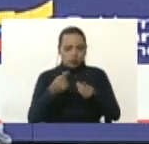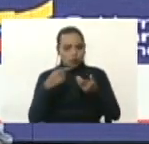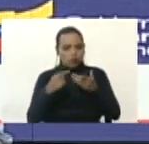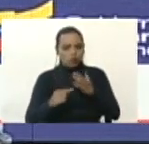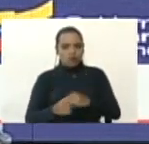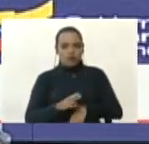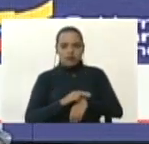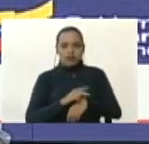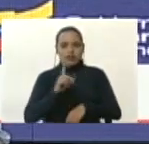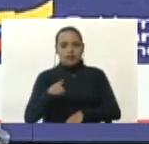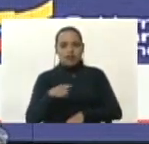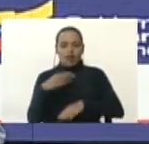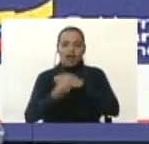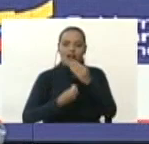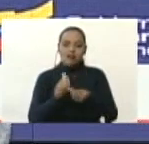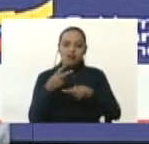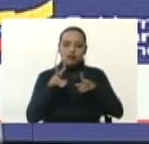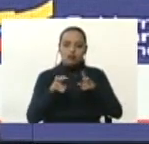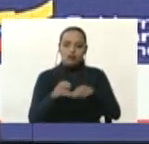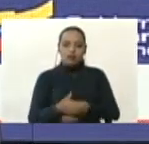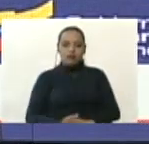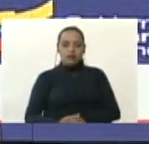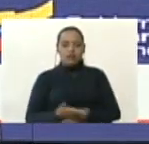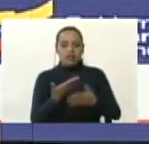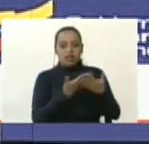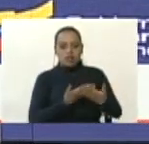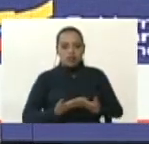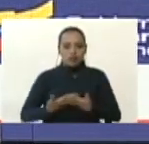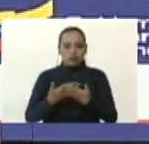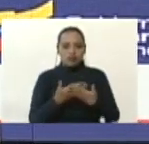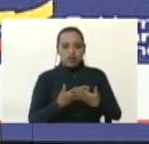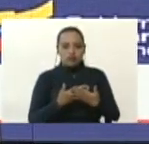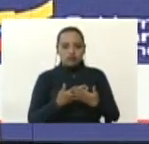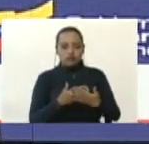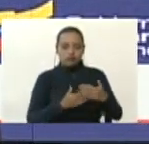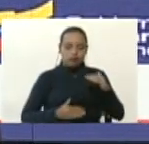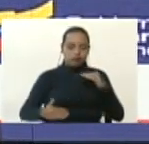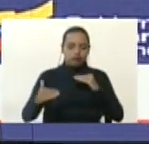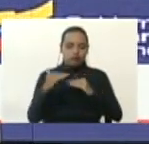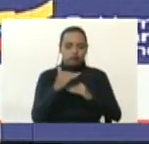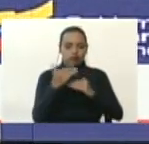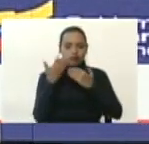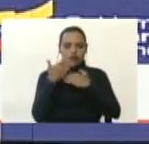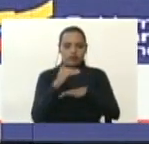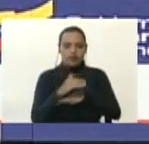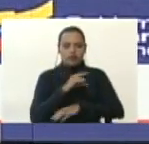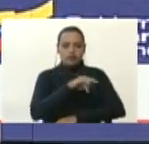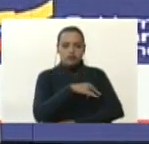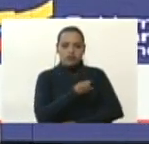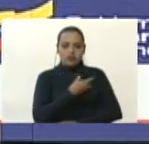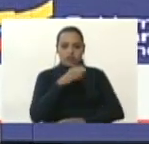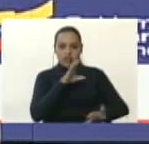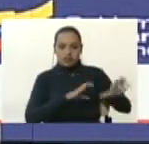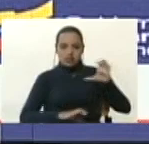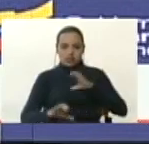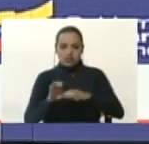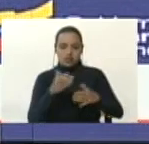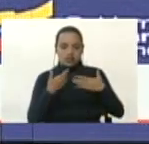de equipos, estudiar, elevarlo al máximo nivel. La Universidad de las Ciencias de la